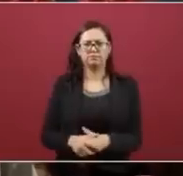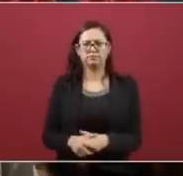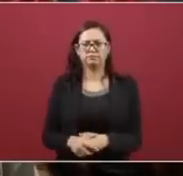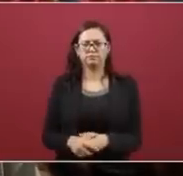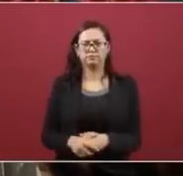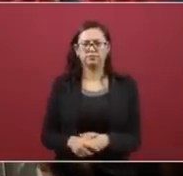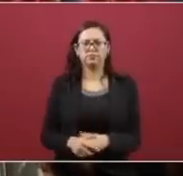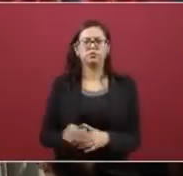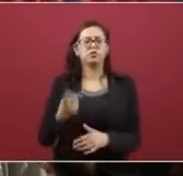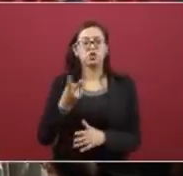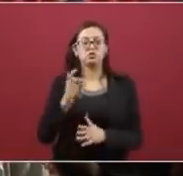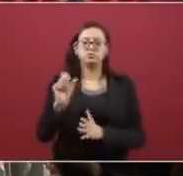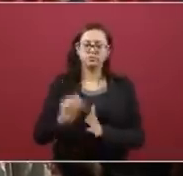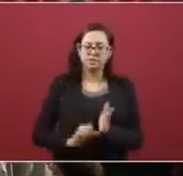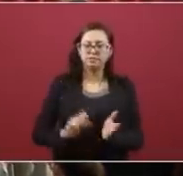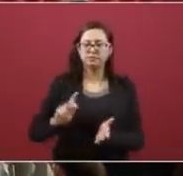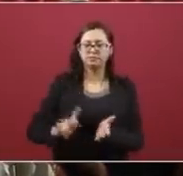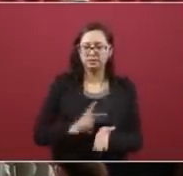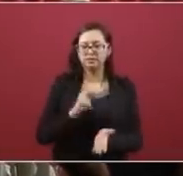Bimestral.